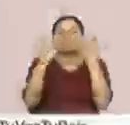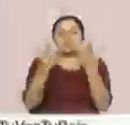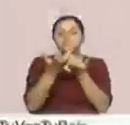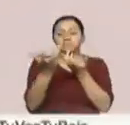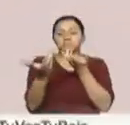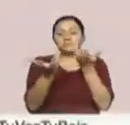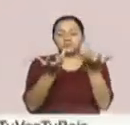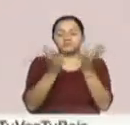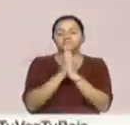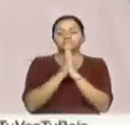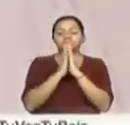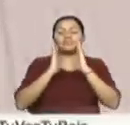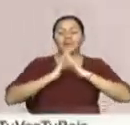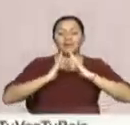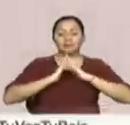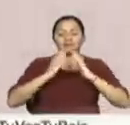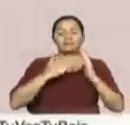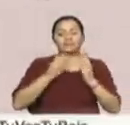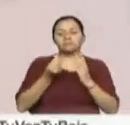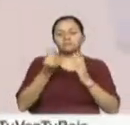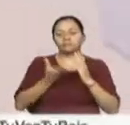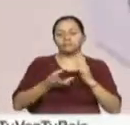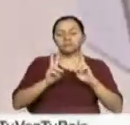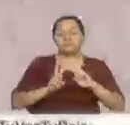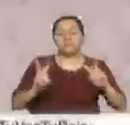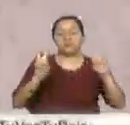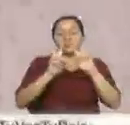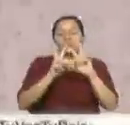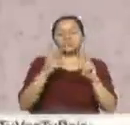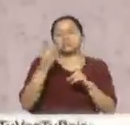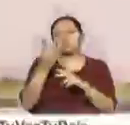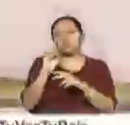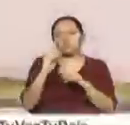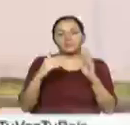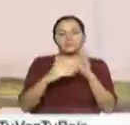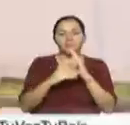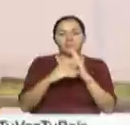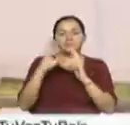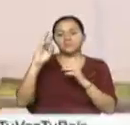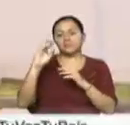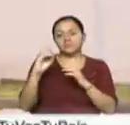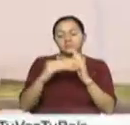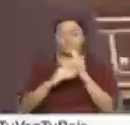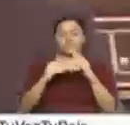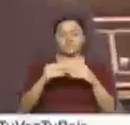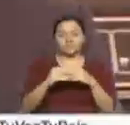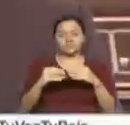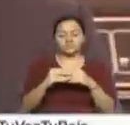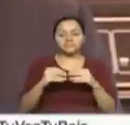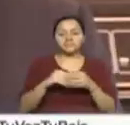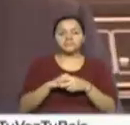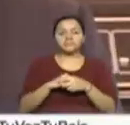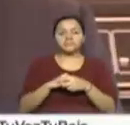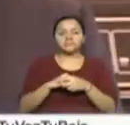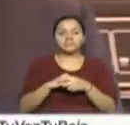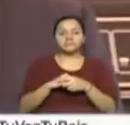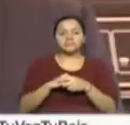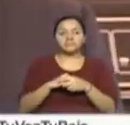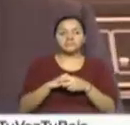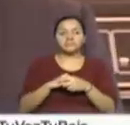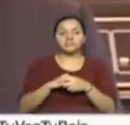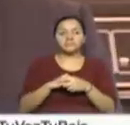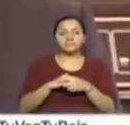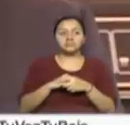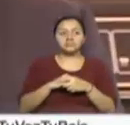población. Las casas tienen un costo que oscila entre los 40 mil y 70 mil dólares. Es un gusto para nosotros,